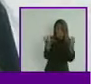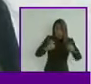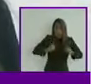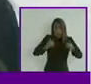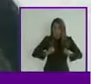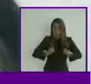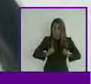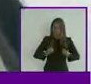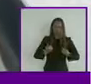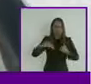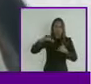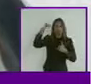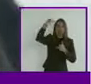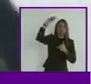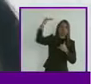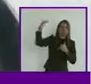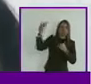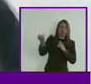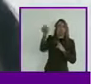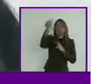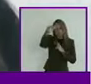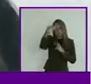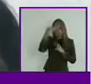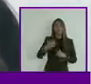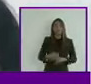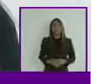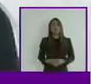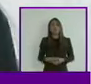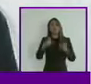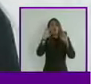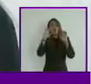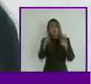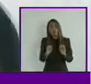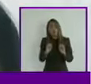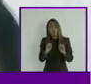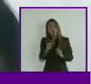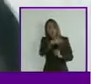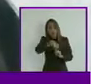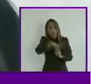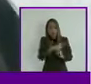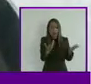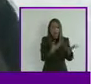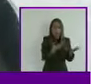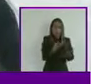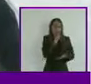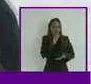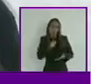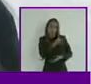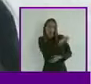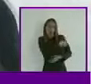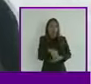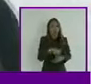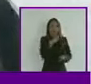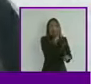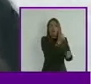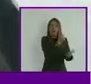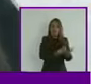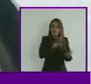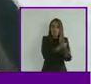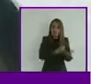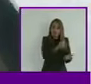Y bueno, en muchas cosas también caen en que las obligan a hacer cosas que ellas no quieren, sufren problemas